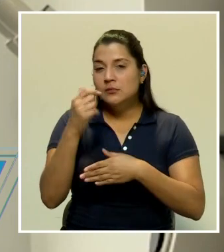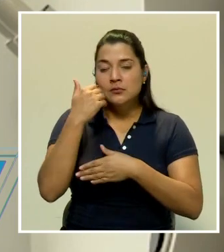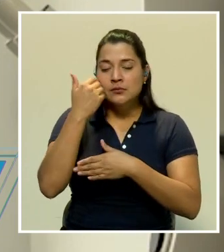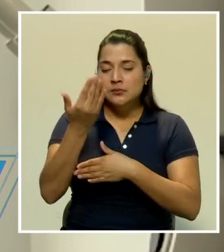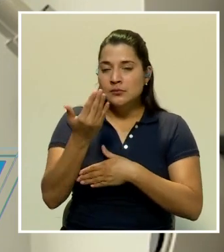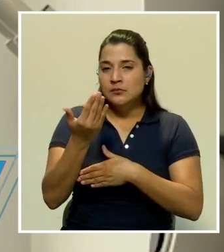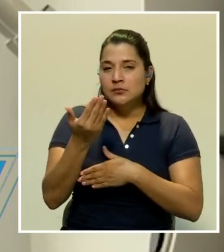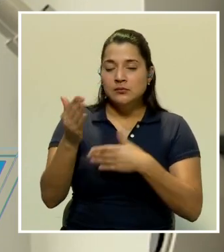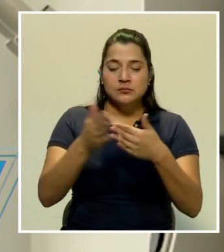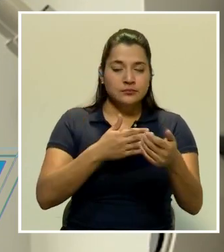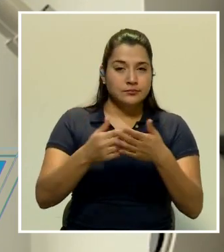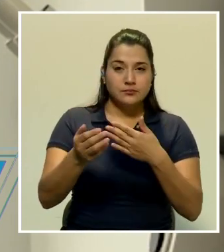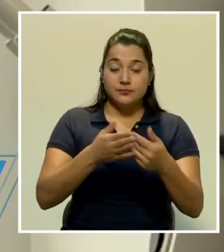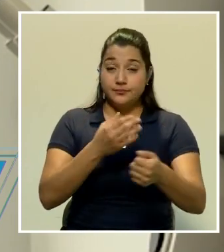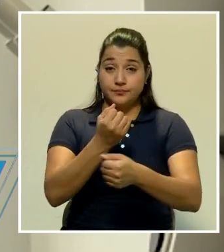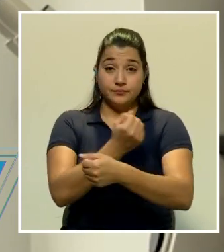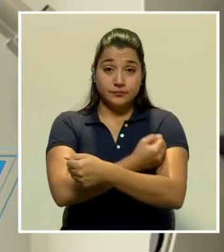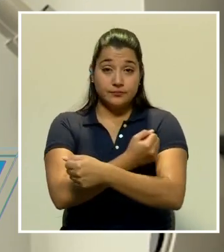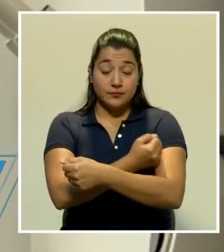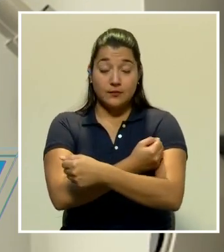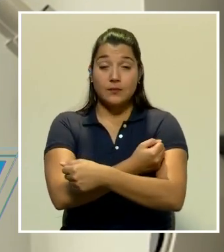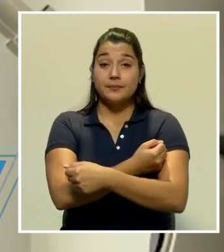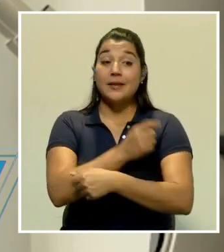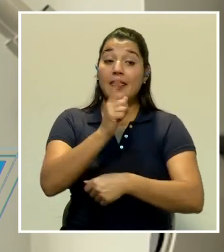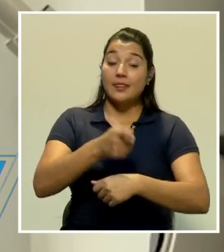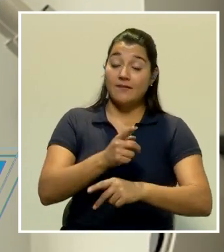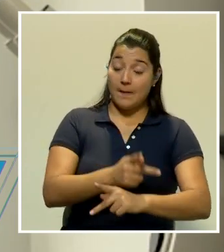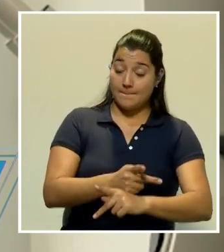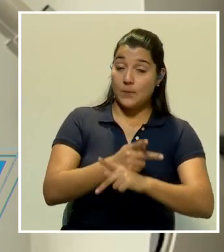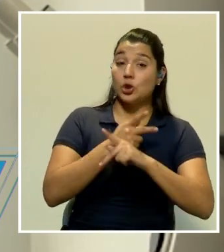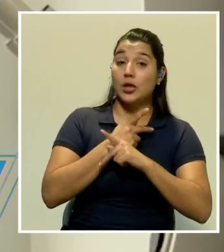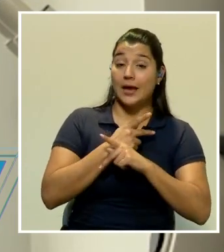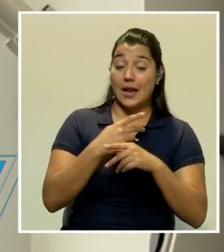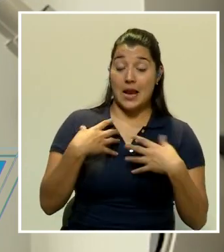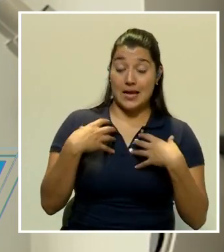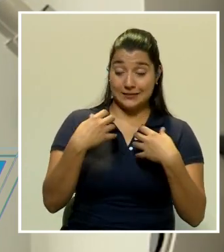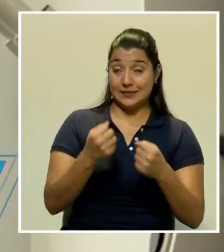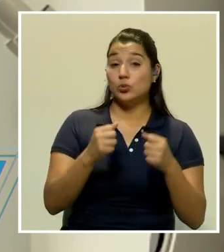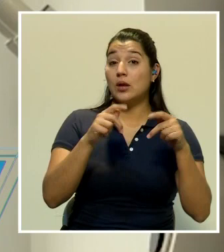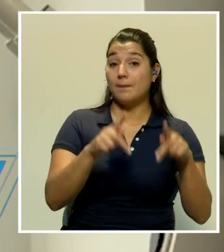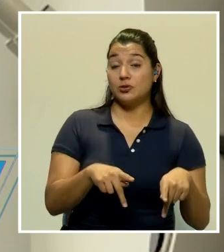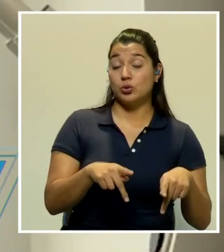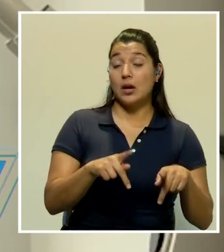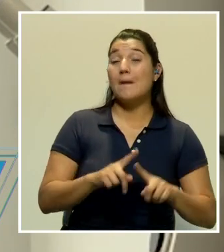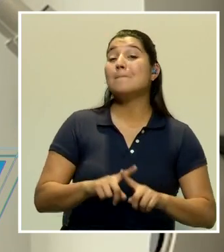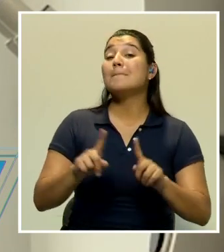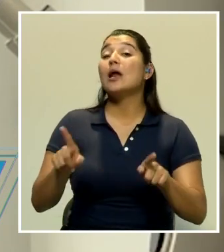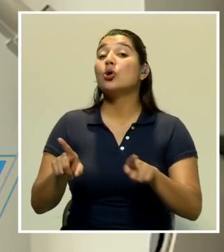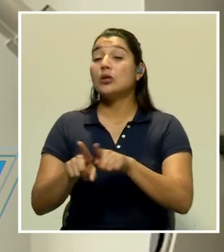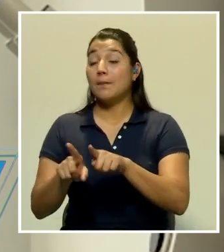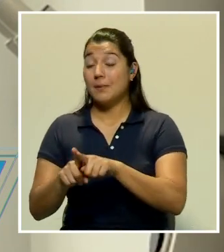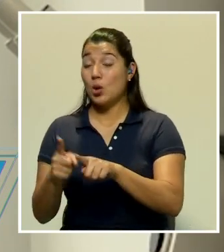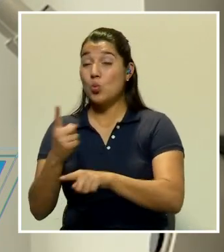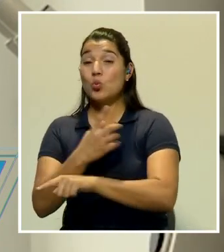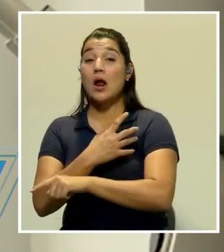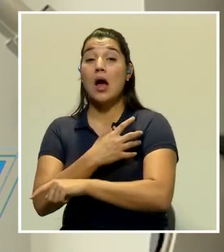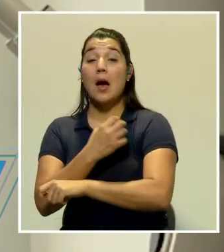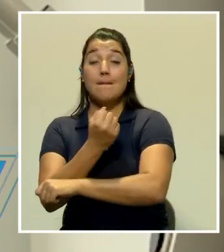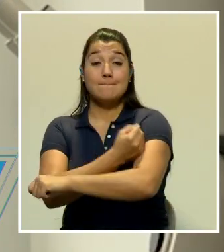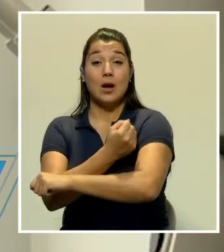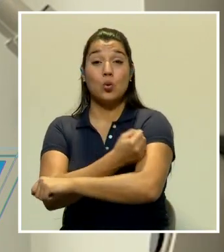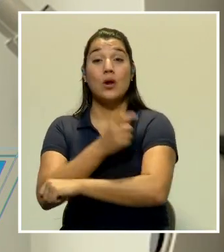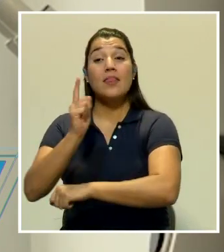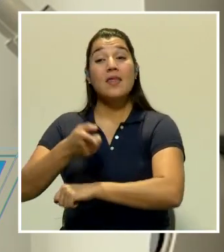Cualquier vacuna tendría que no solamente proteger a la salud del individuo, pero también disminuir